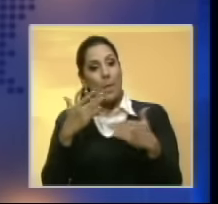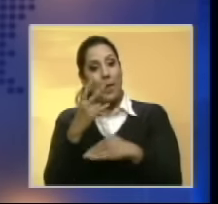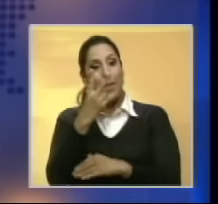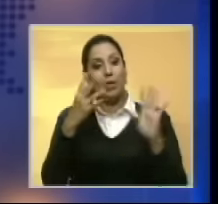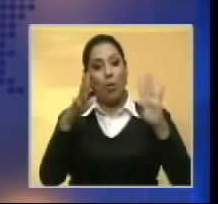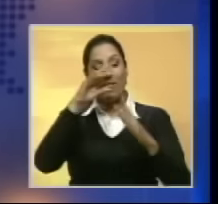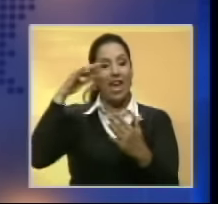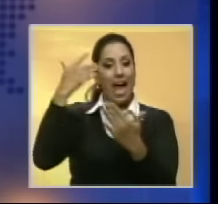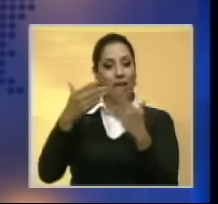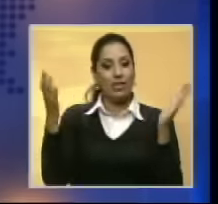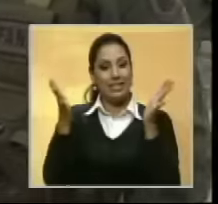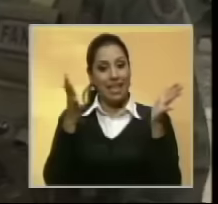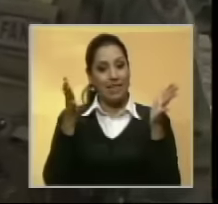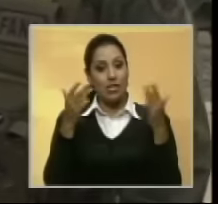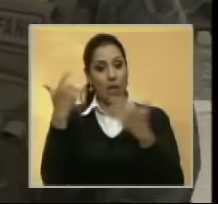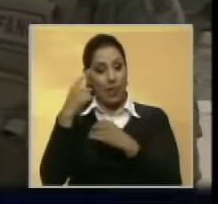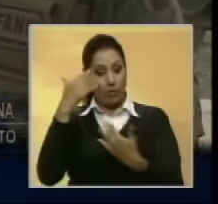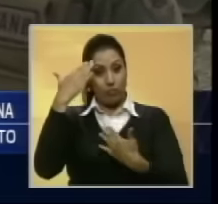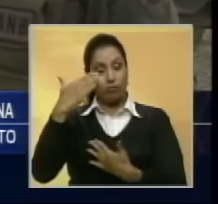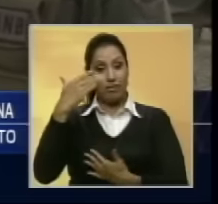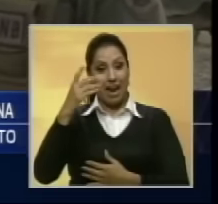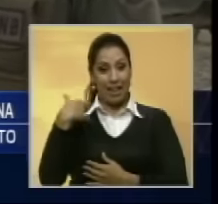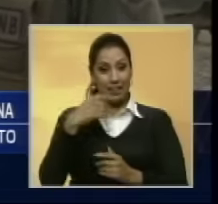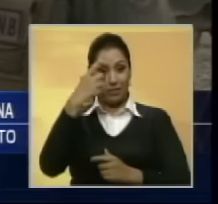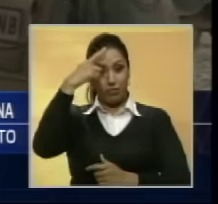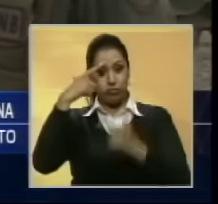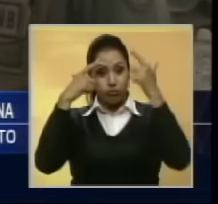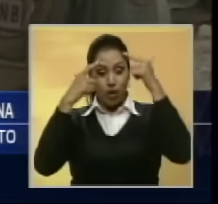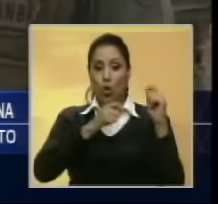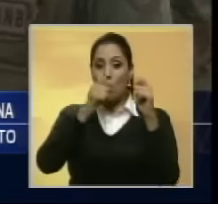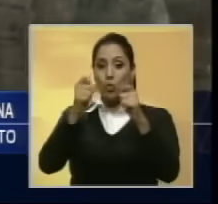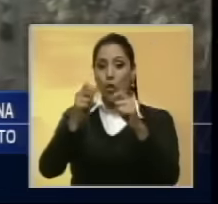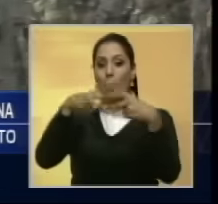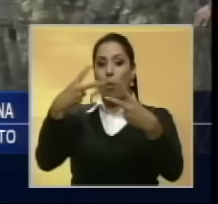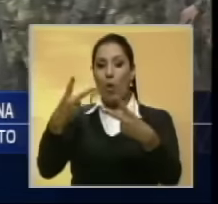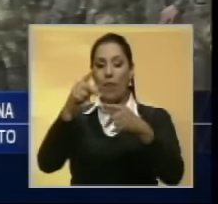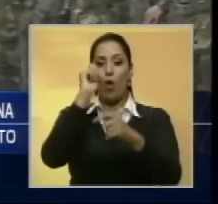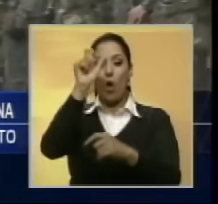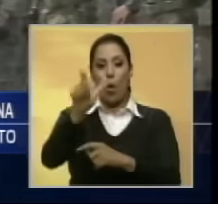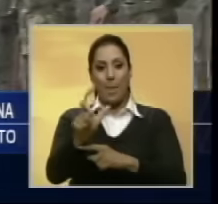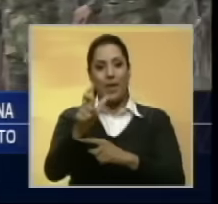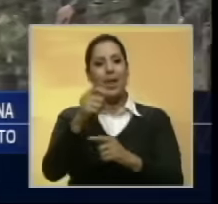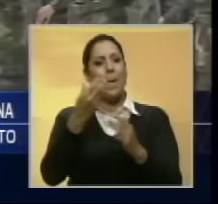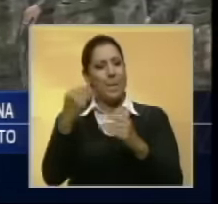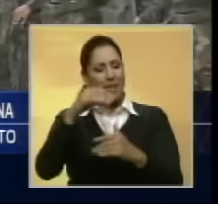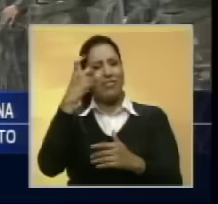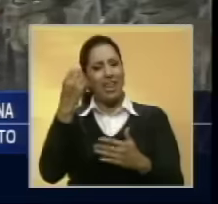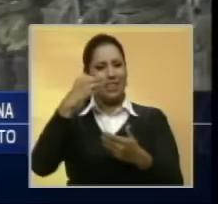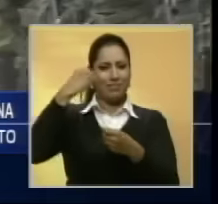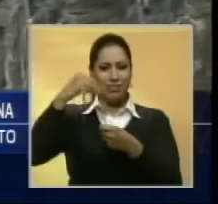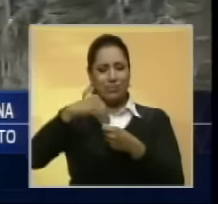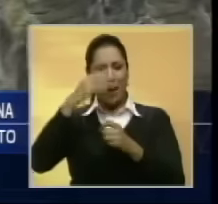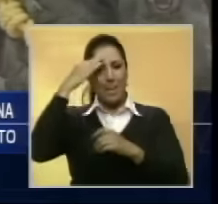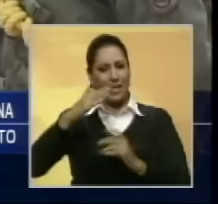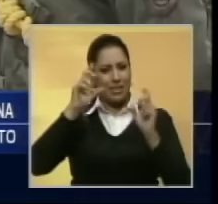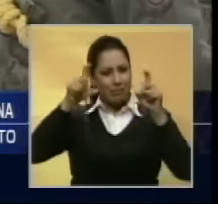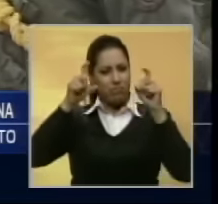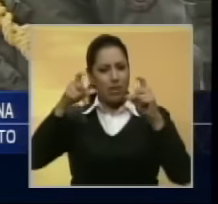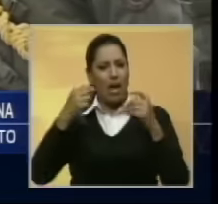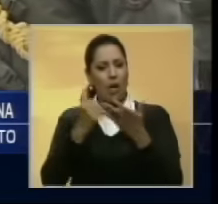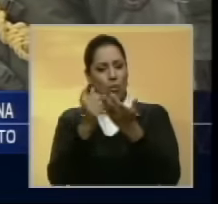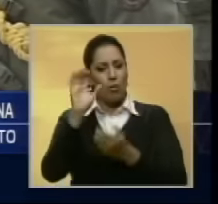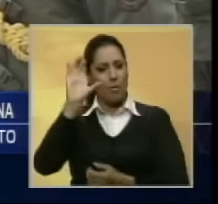29 años de servicio. El general en jefe exhortó a aumentar el número de efectivos militares comprometidos con los valores de la nación.